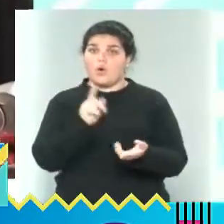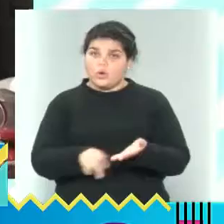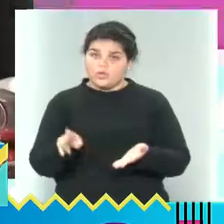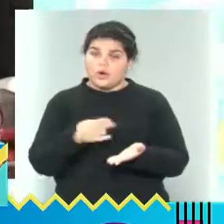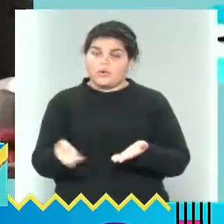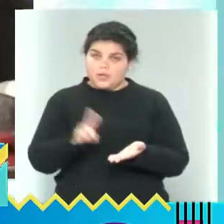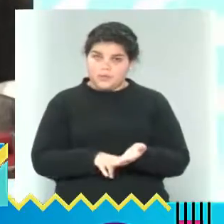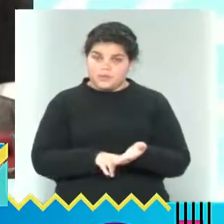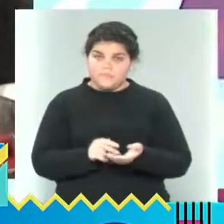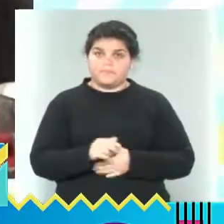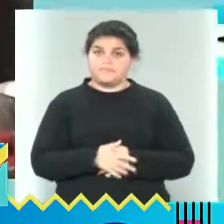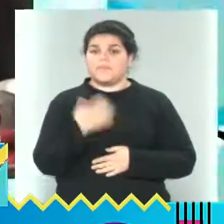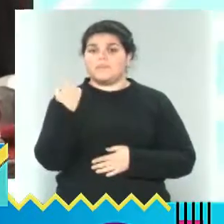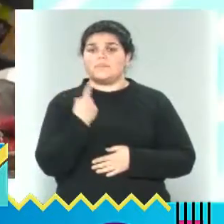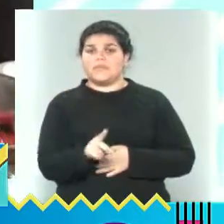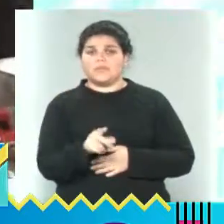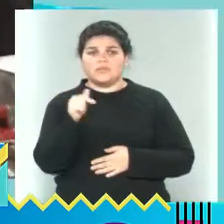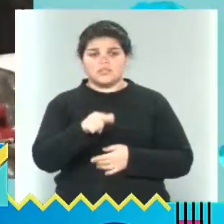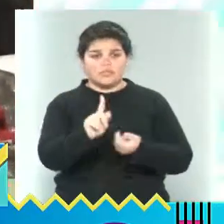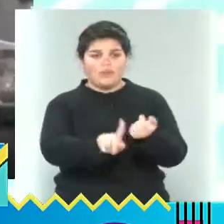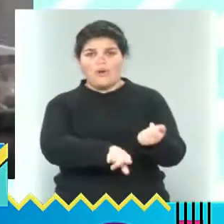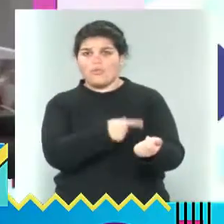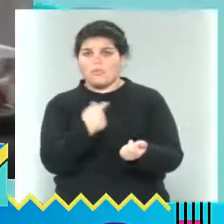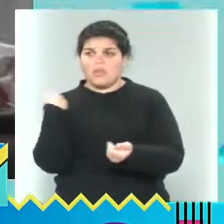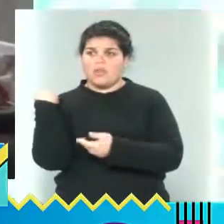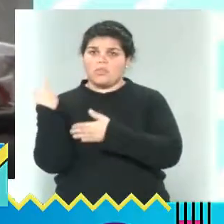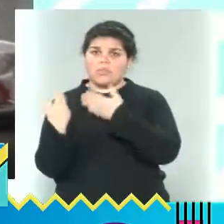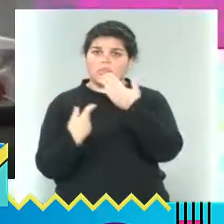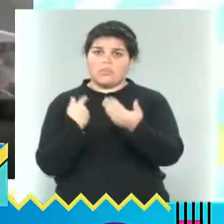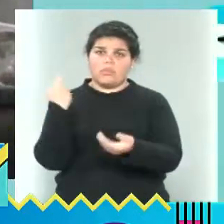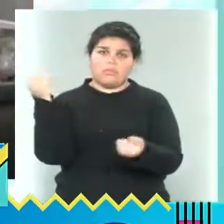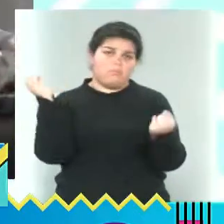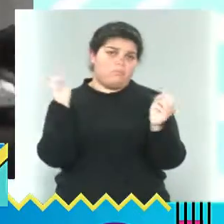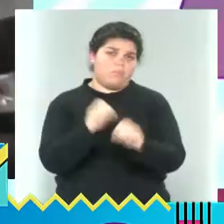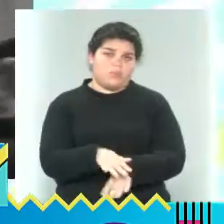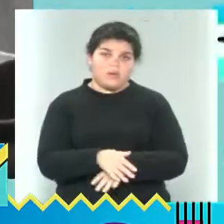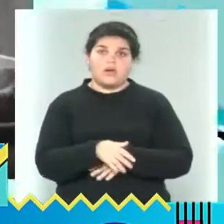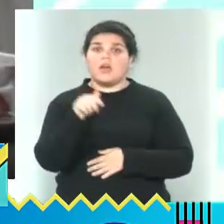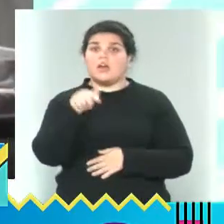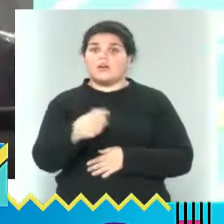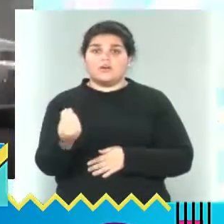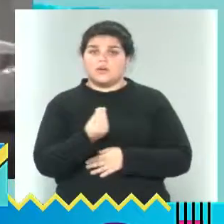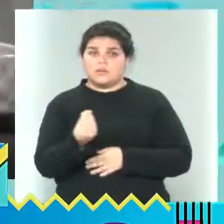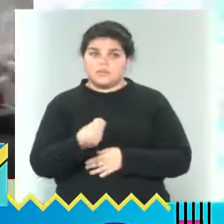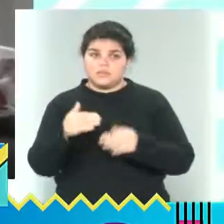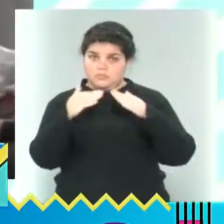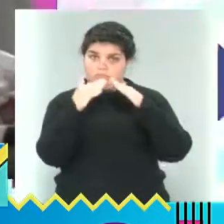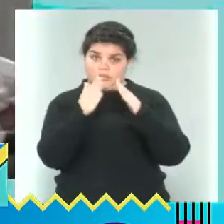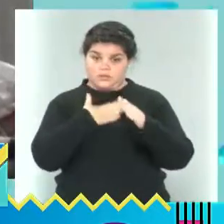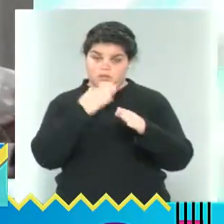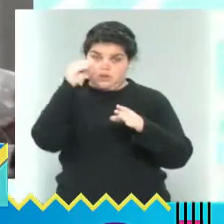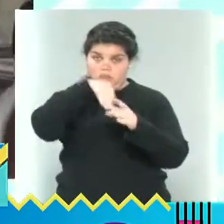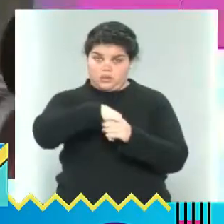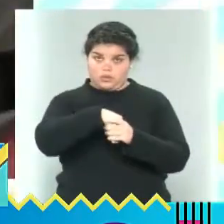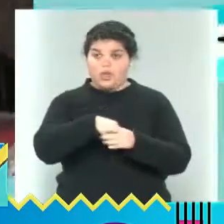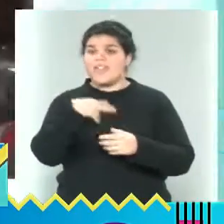Pero se ha perdido mucho de eso. Yo en casa he puesto ahora para demostrarle a